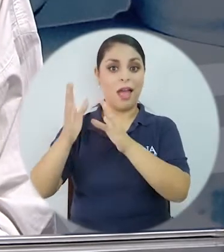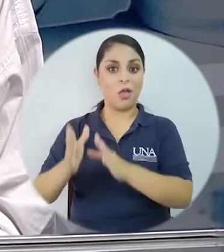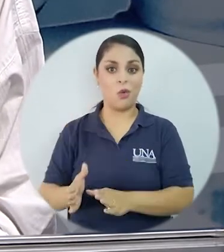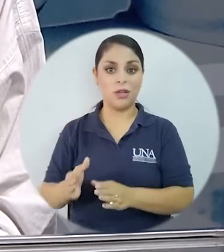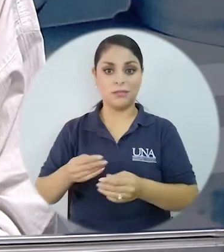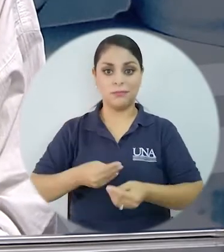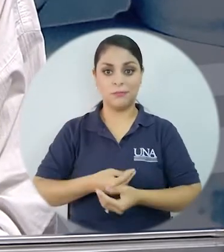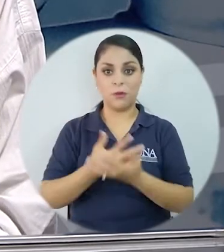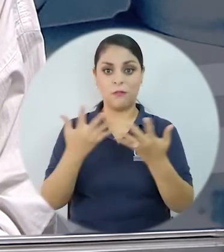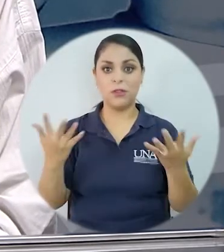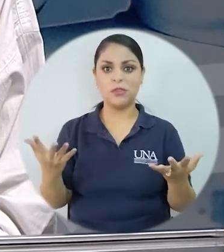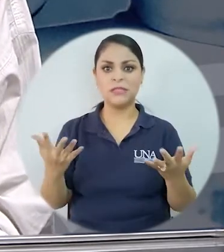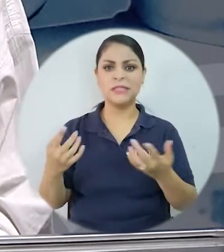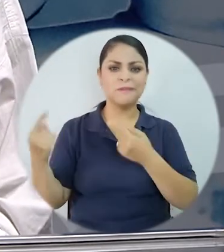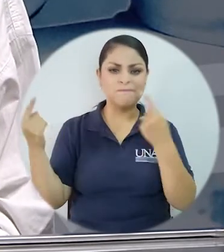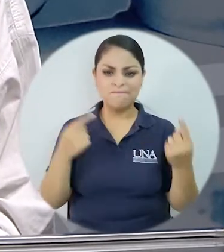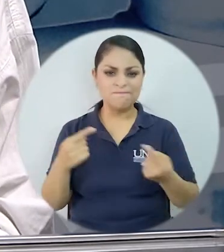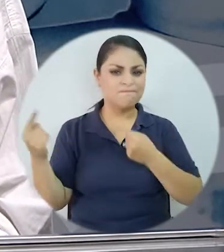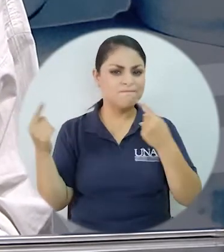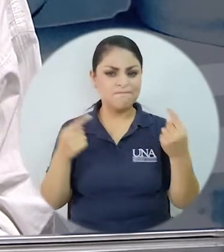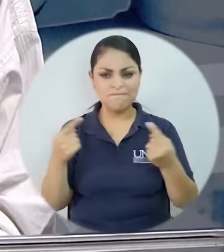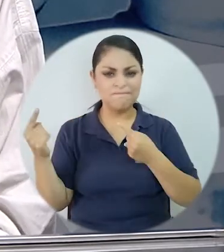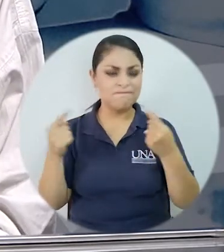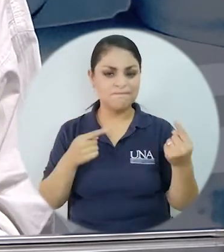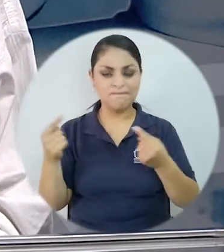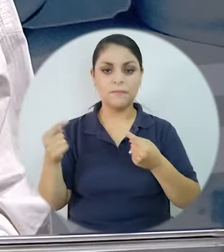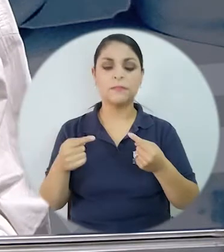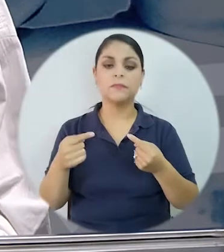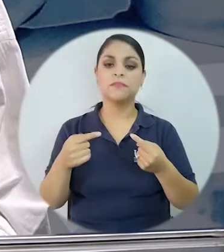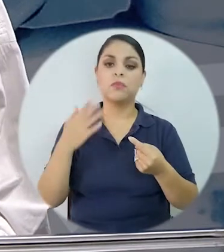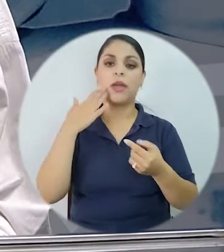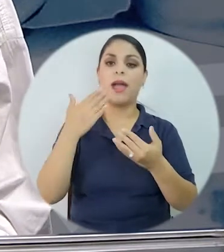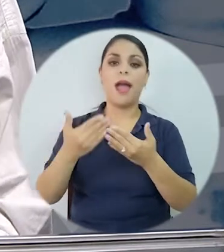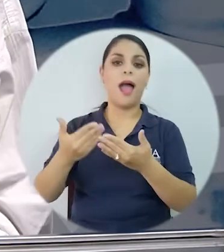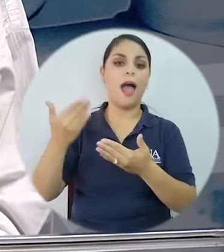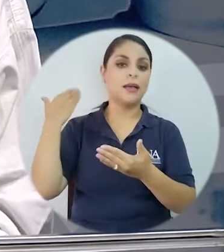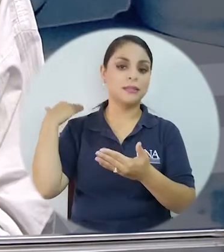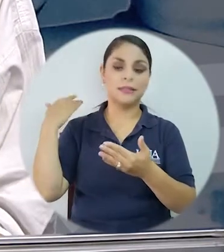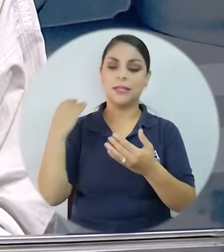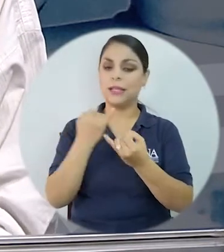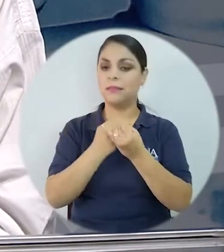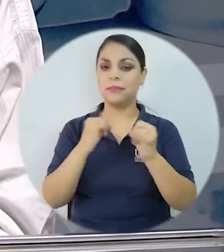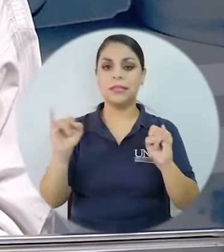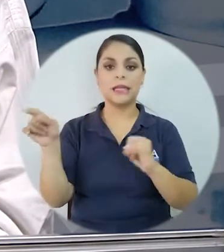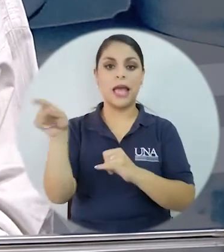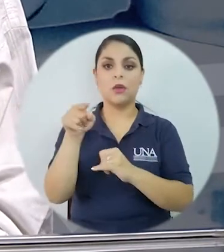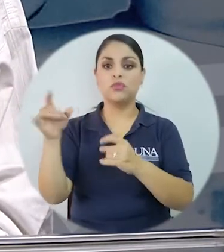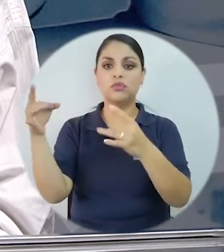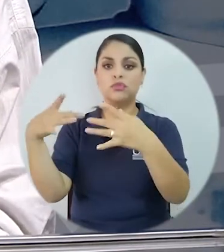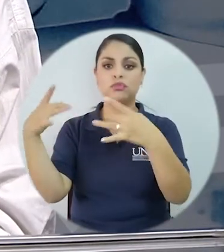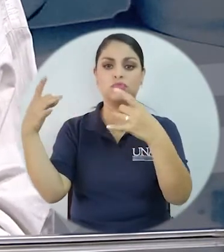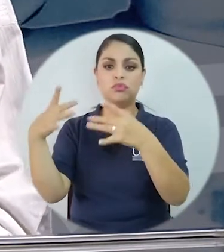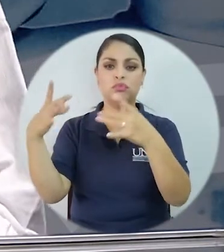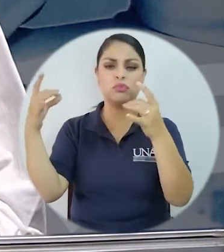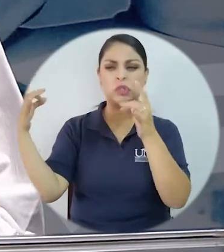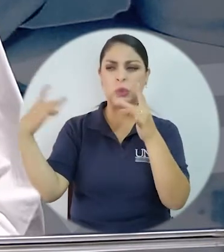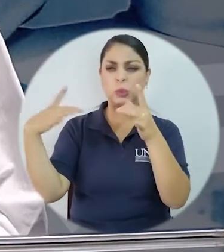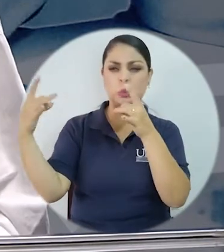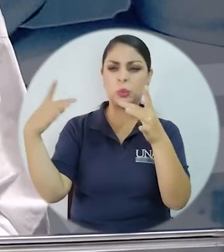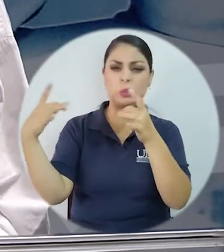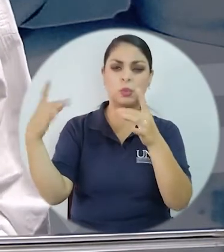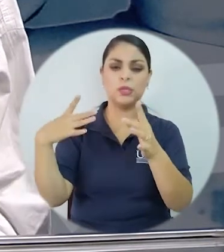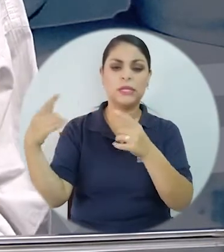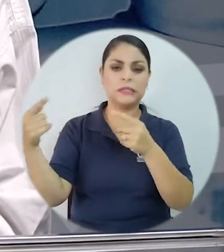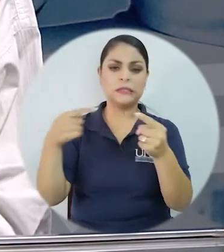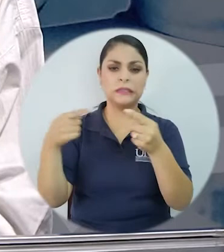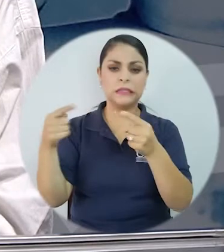funcionarios públicos que hacían conflicto, porque desde antes de la independencia habían odios entre ellos, habían